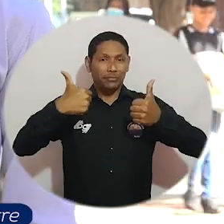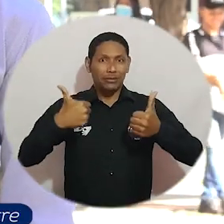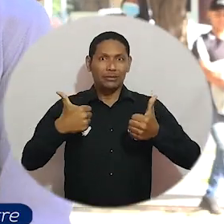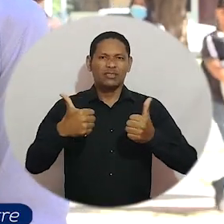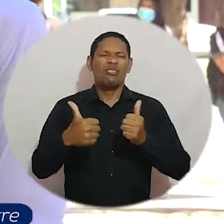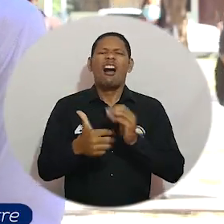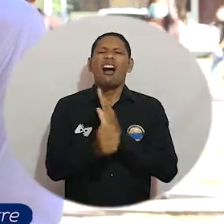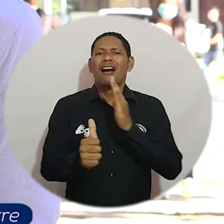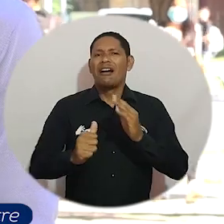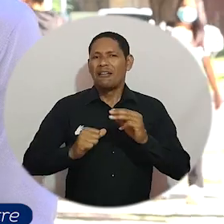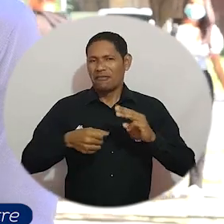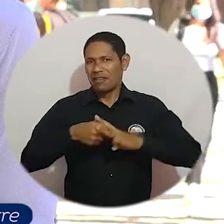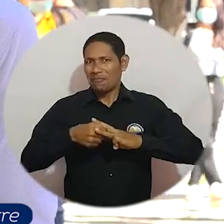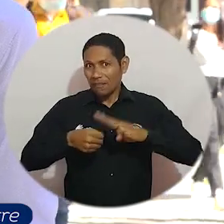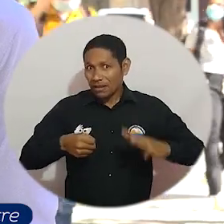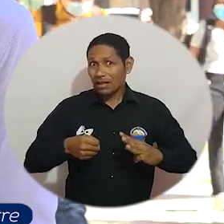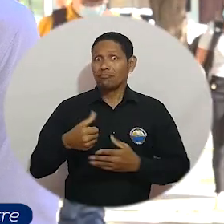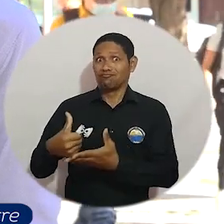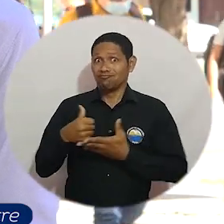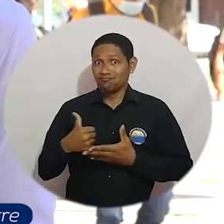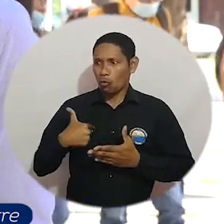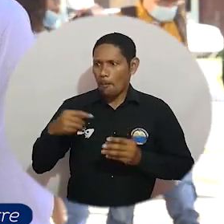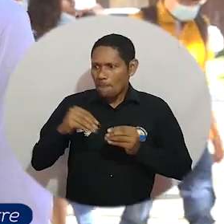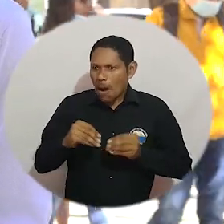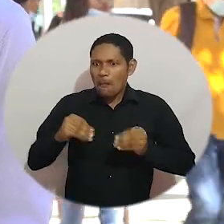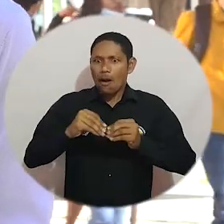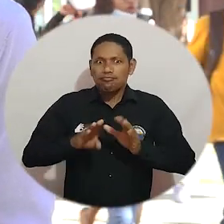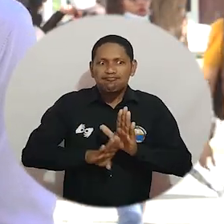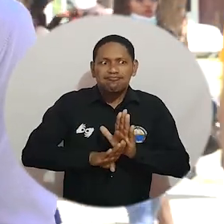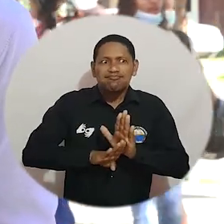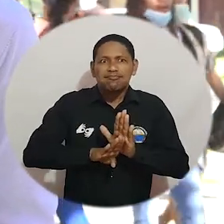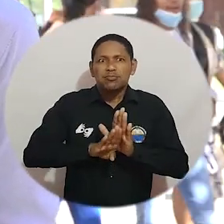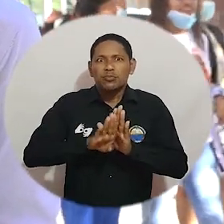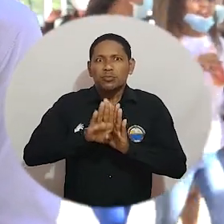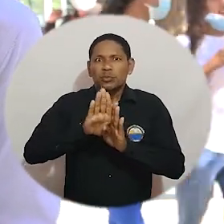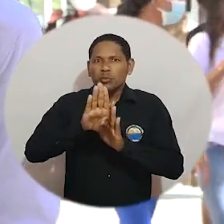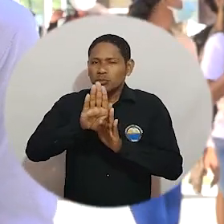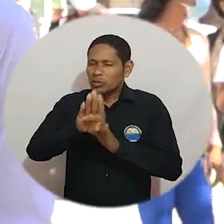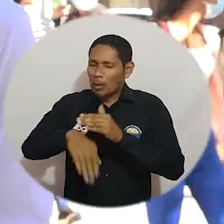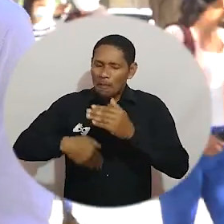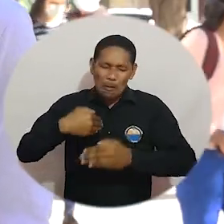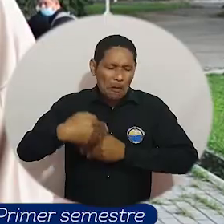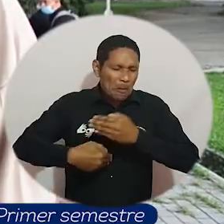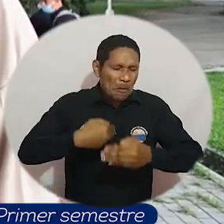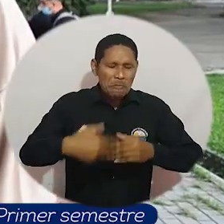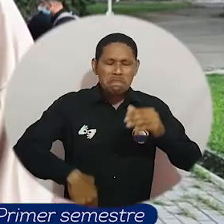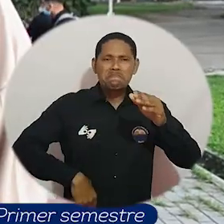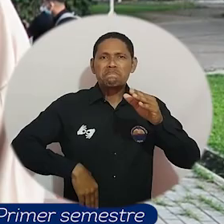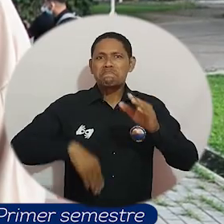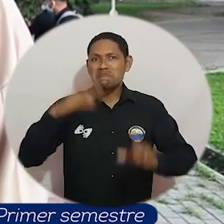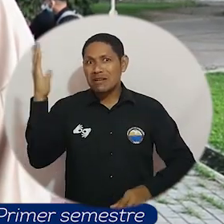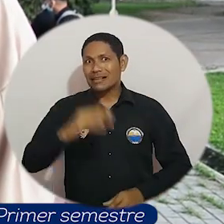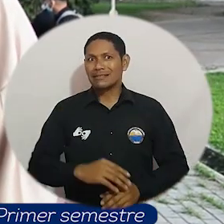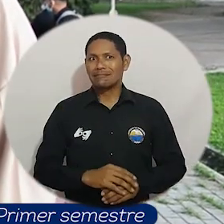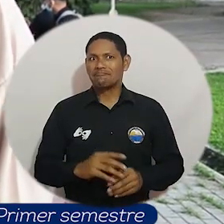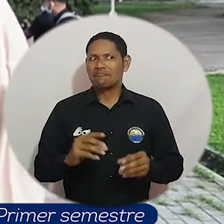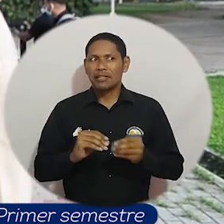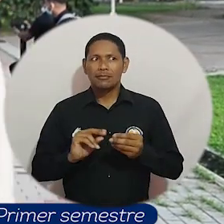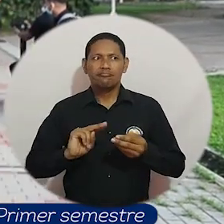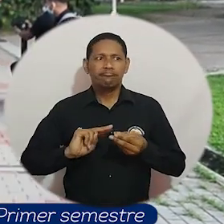Dios este programa nos ayuda a cada vez superarnos, a poder seguir adelante. Aprender al máximo,